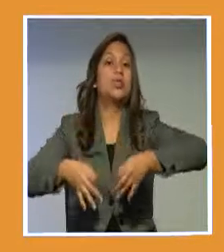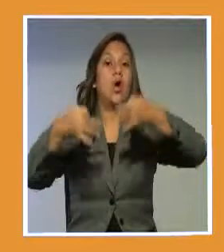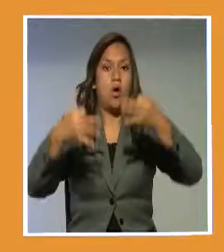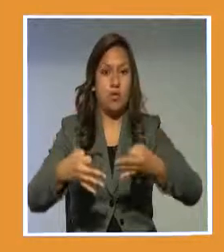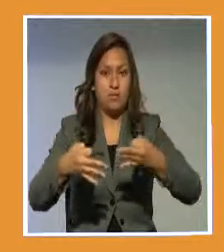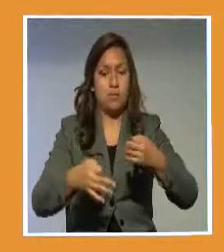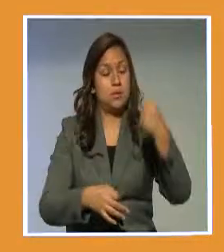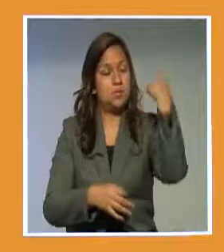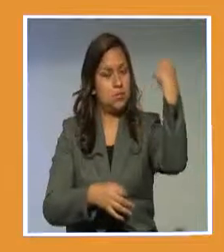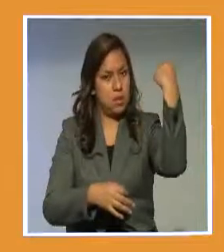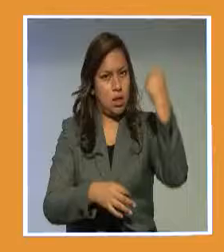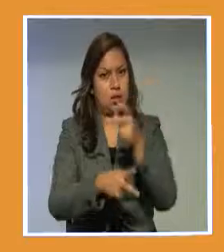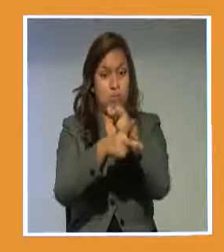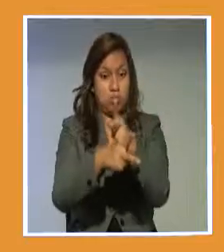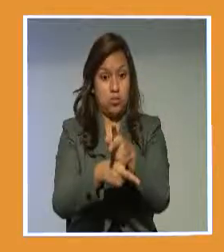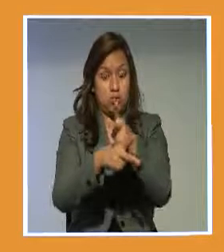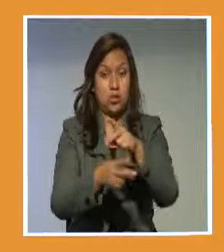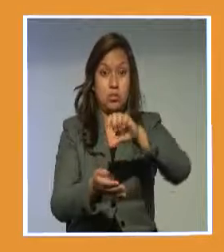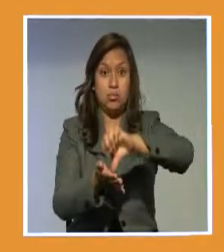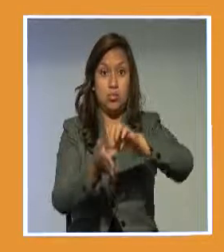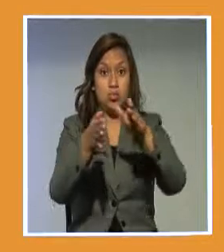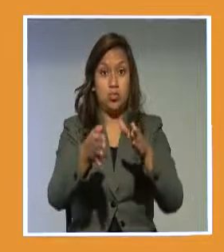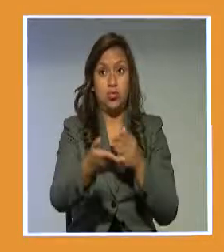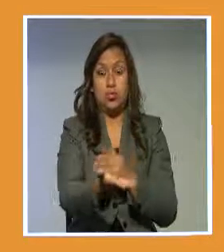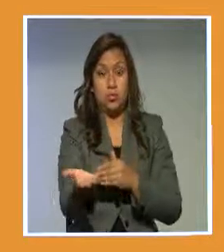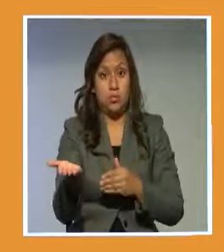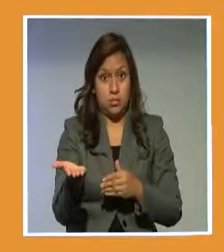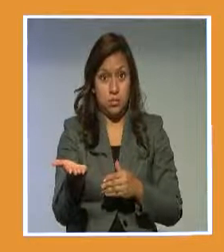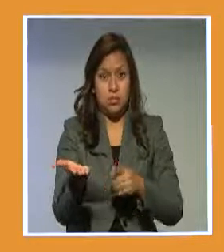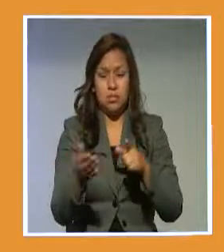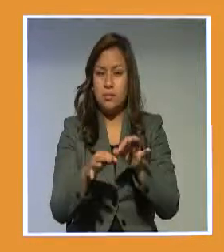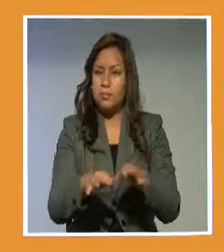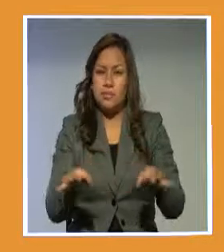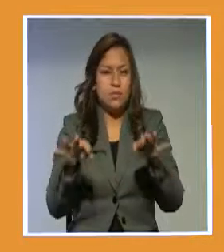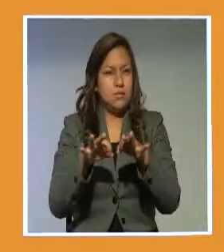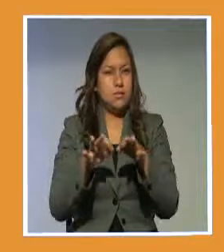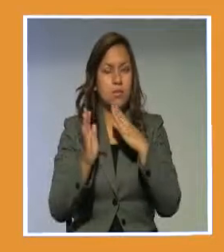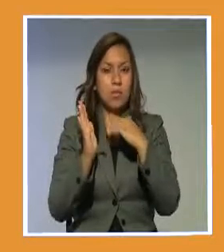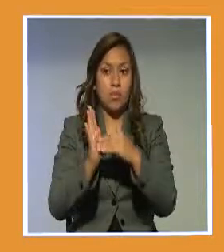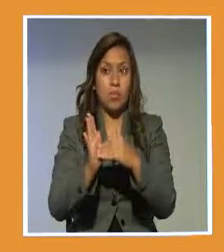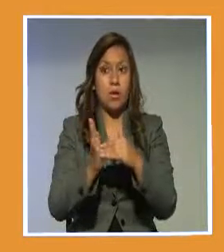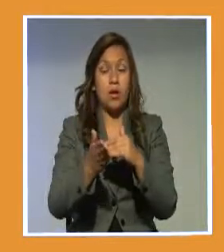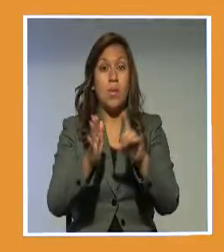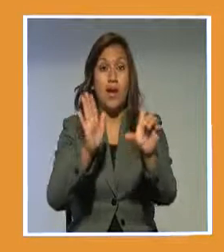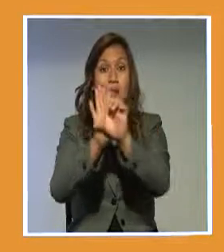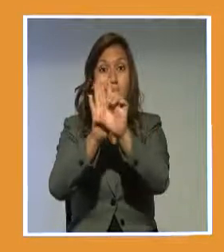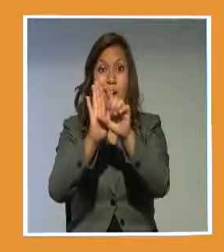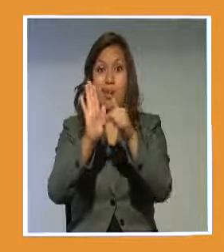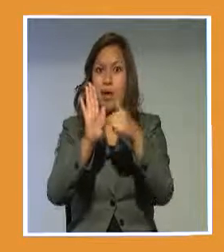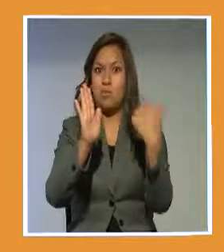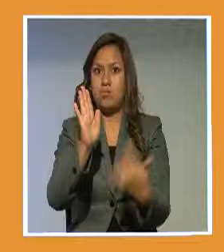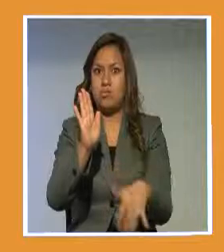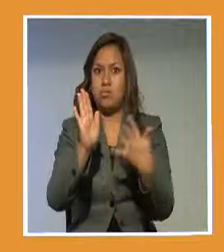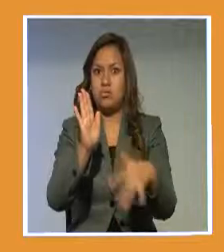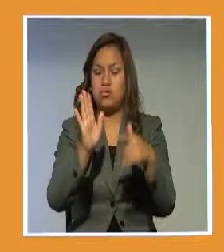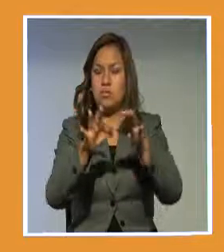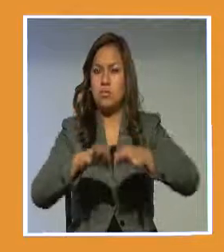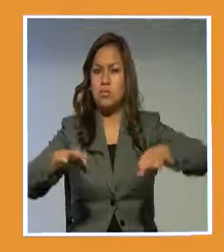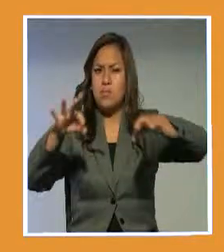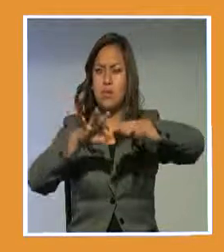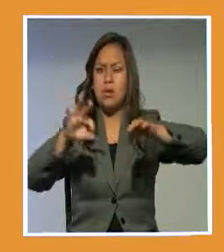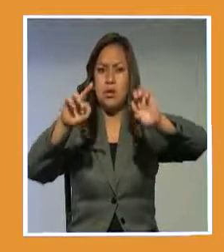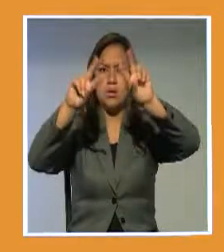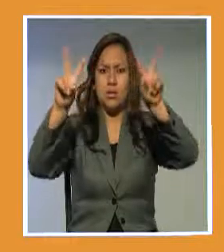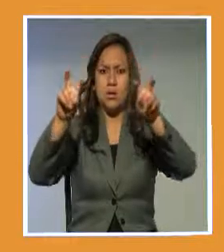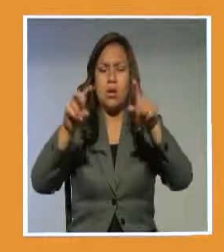aquí a la ciudadanía. Y desde ahí son algunos importantes, especialmente una ley que tiene que ver sobre todo con el